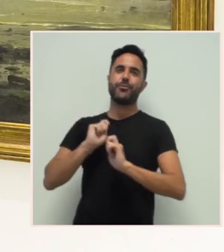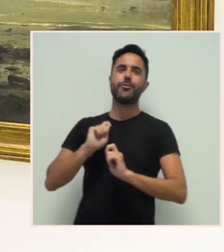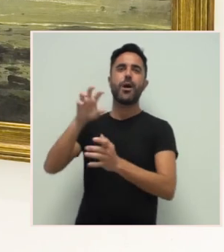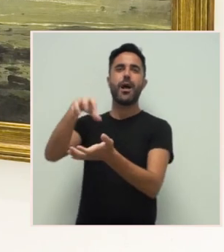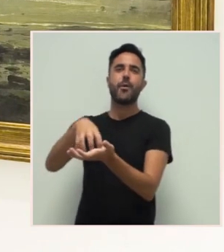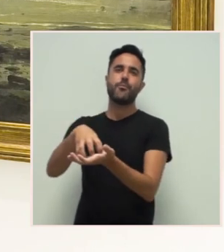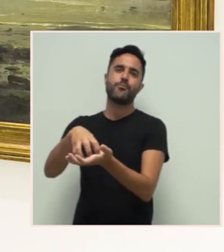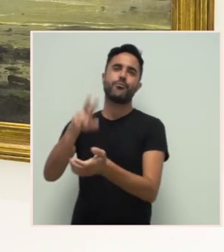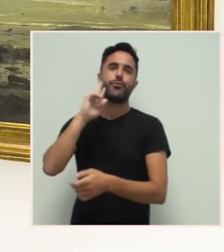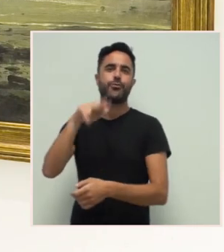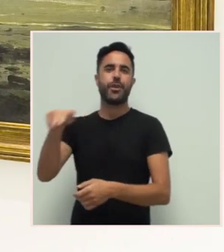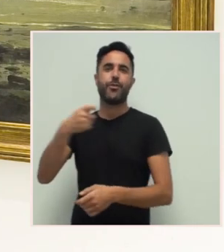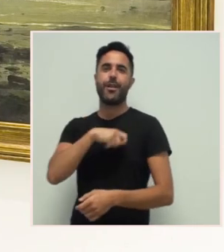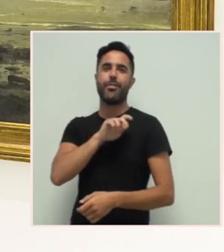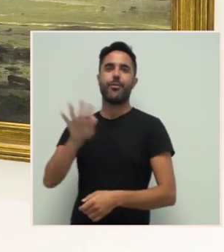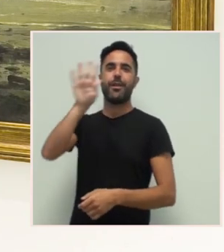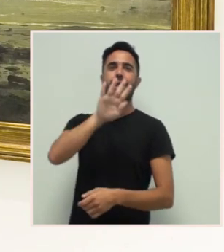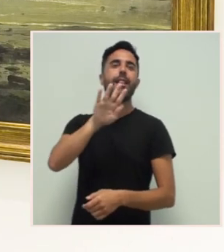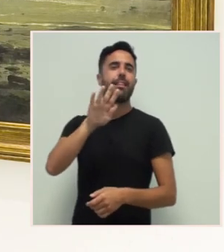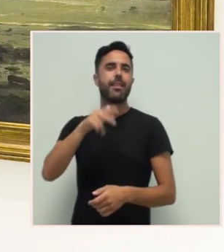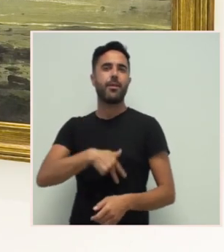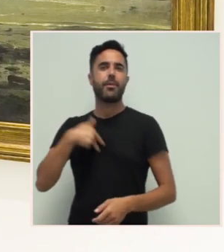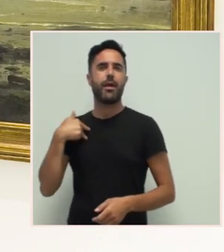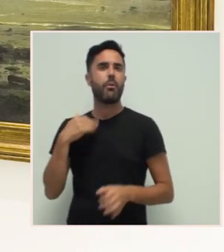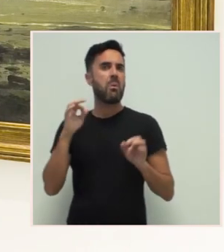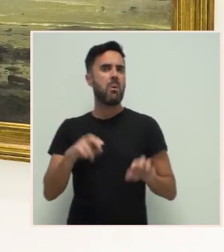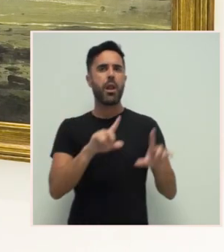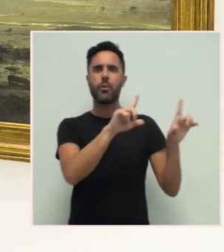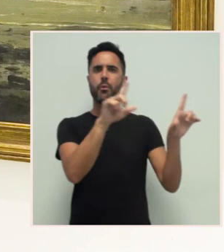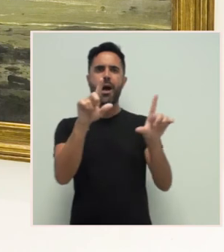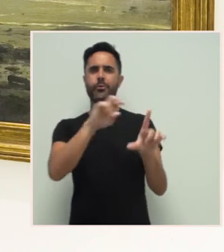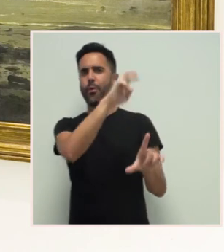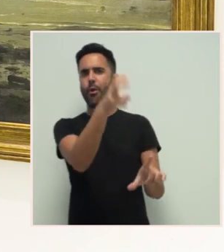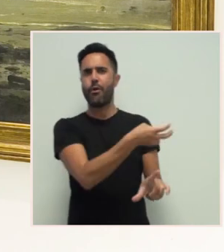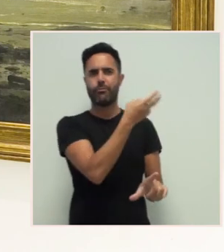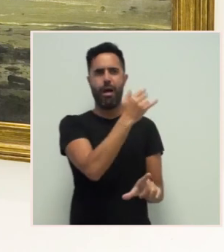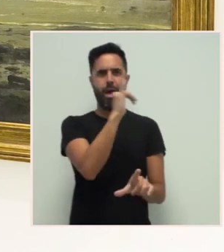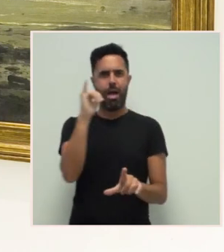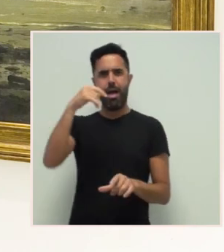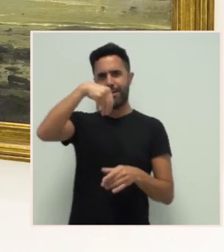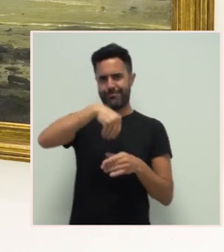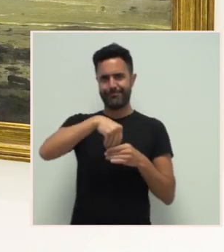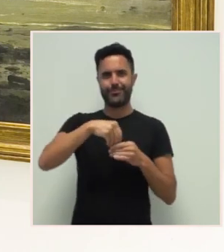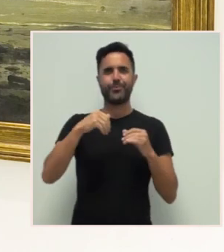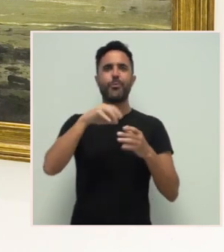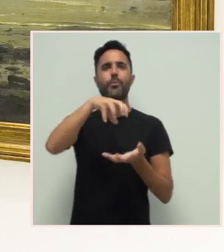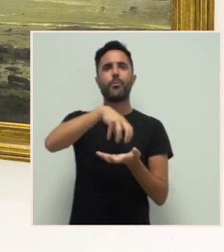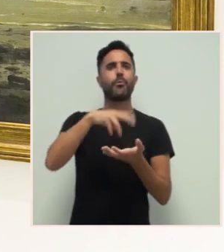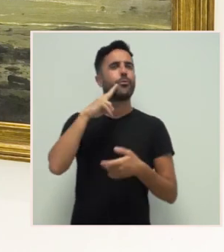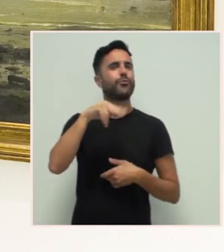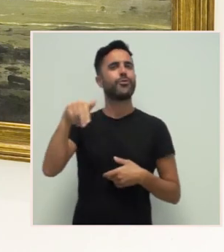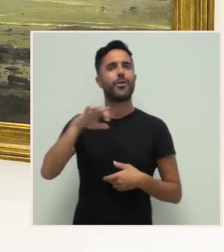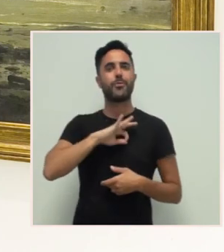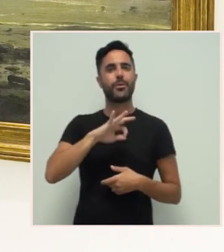Museo Nacional del Prado, como moitas outras obras que temos aquí en depósito no Museo de Pontevedra, e que reforza ese vínculo tan